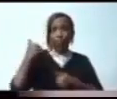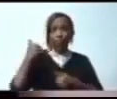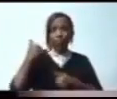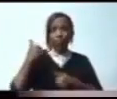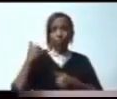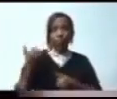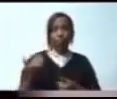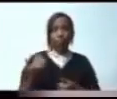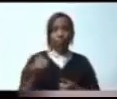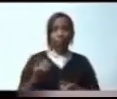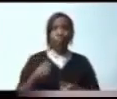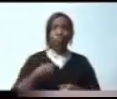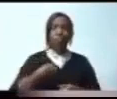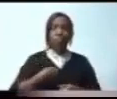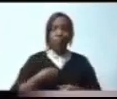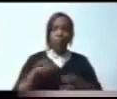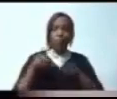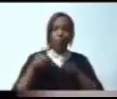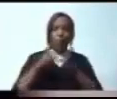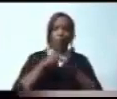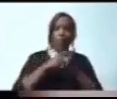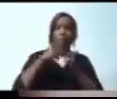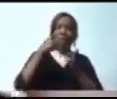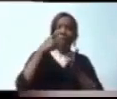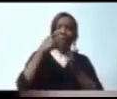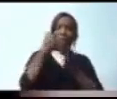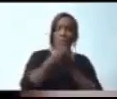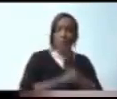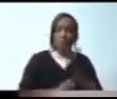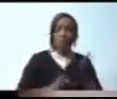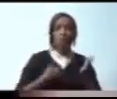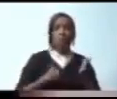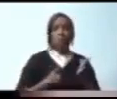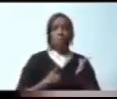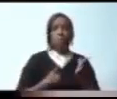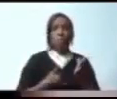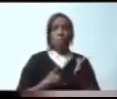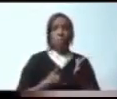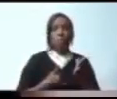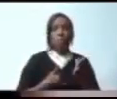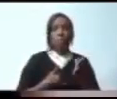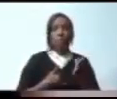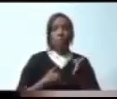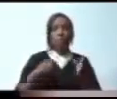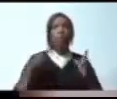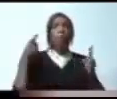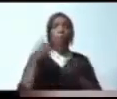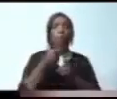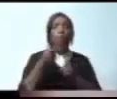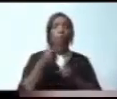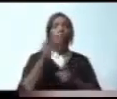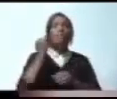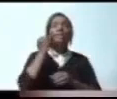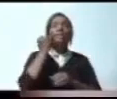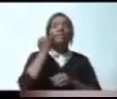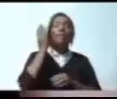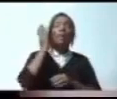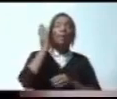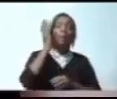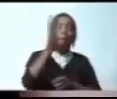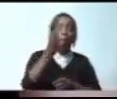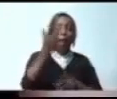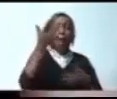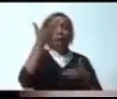si su mamá, su hermana, su tía tuvieron cáncer, en algún momento usted tiene riesgo de pasarlo, para que usted le tengan un chequeo